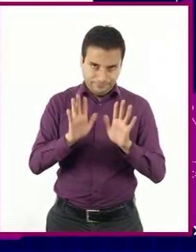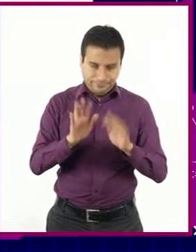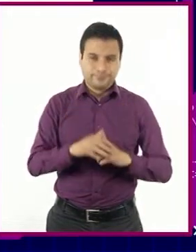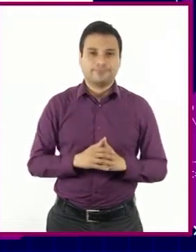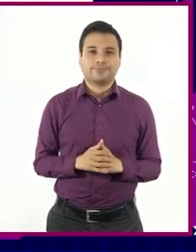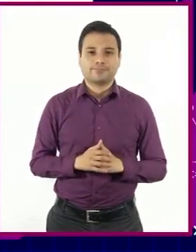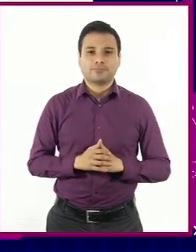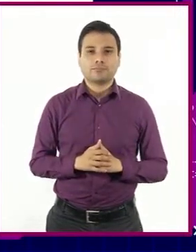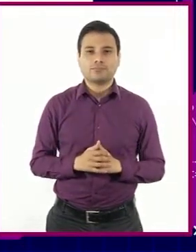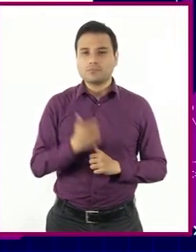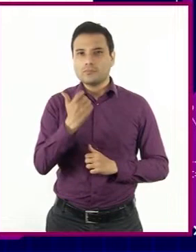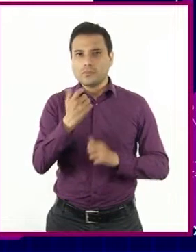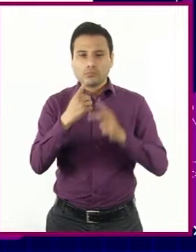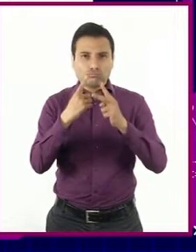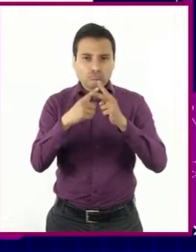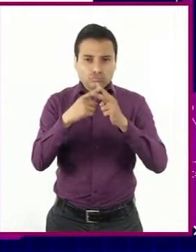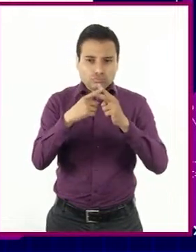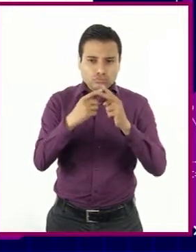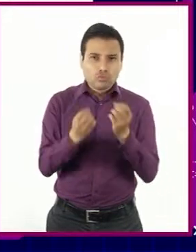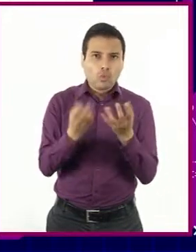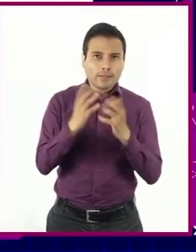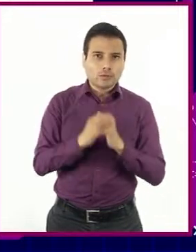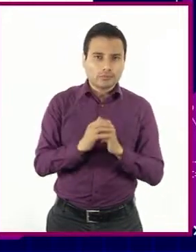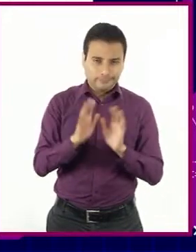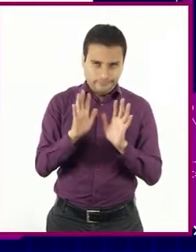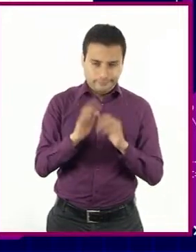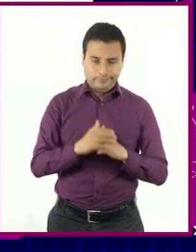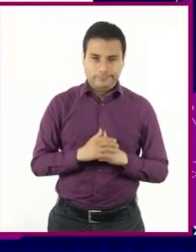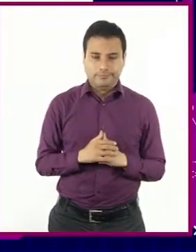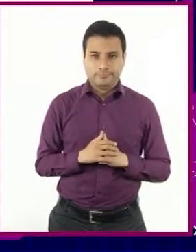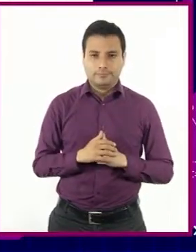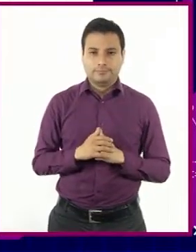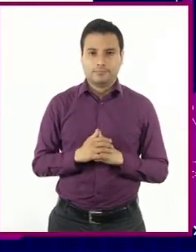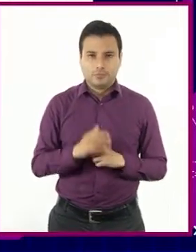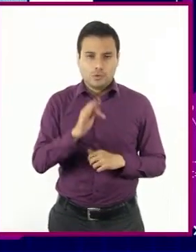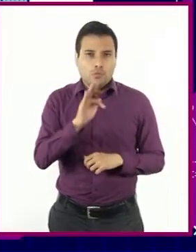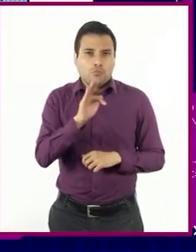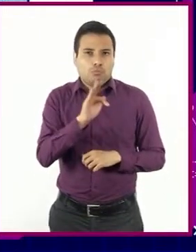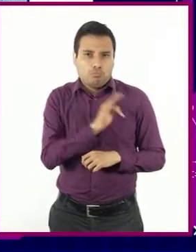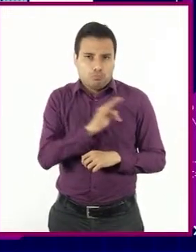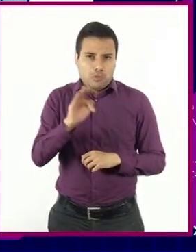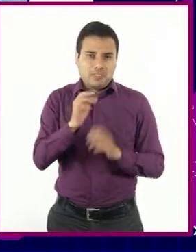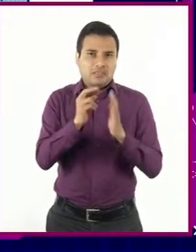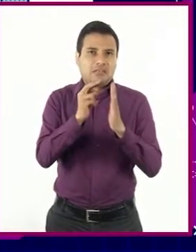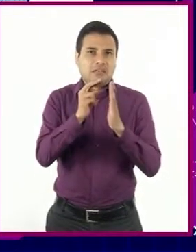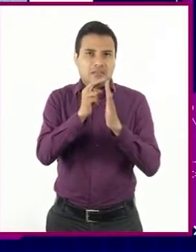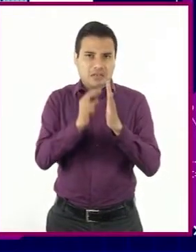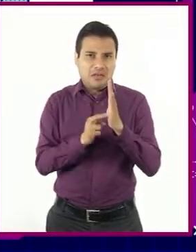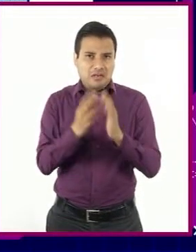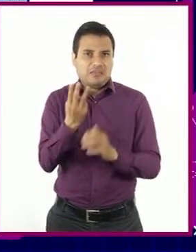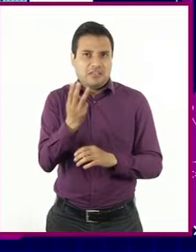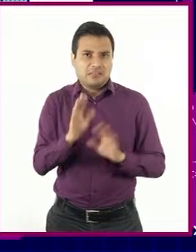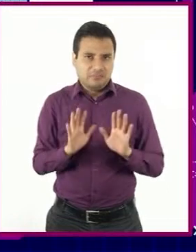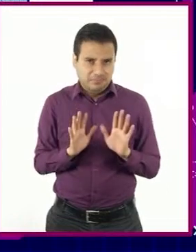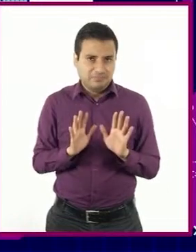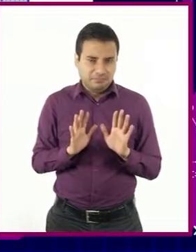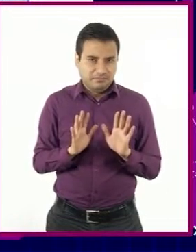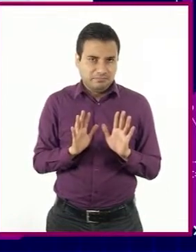Entonces, para calcular cuánto cuesta cada prenda sin IVA, podemos plantear una regla de 3 en cada